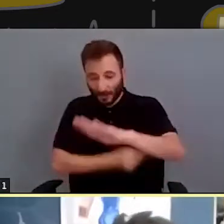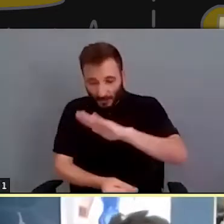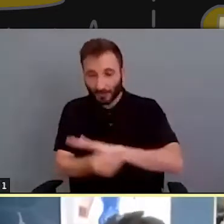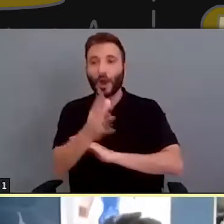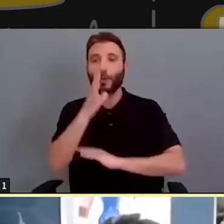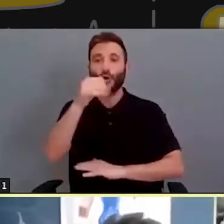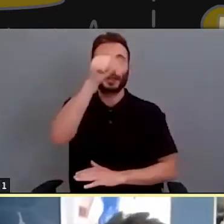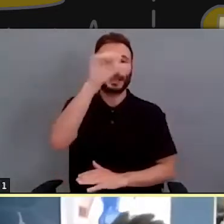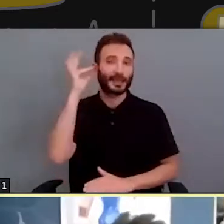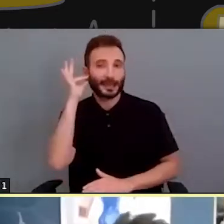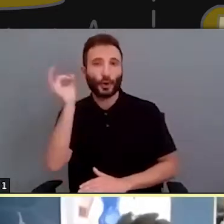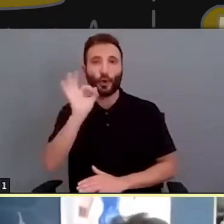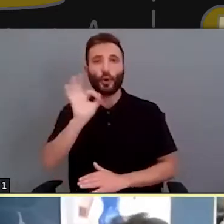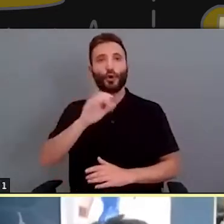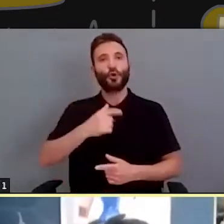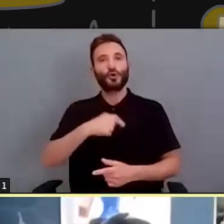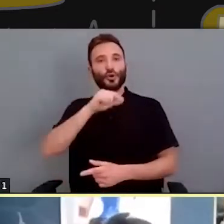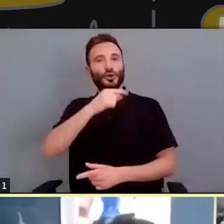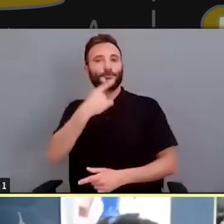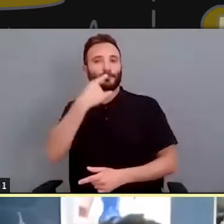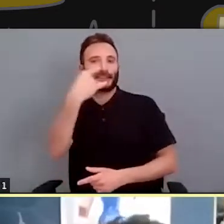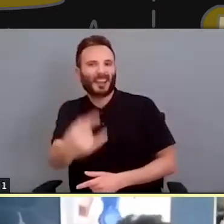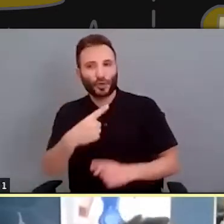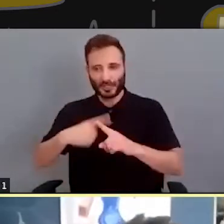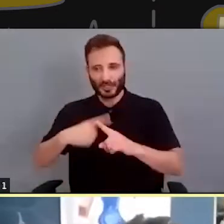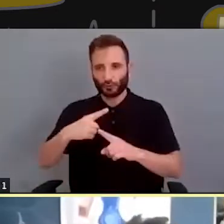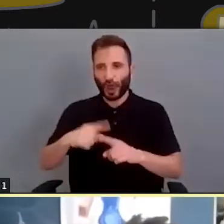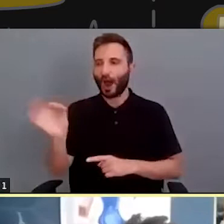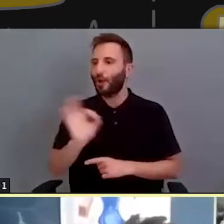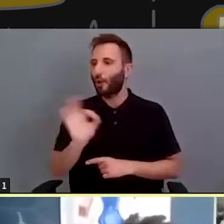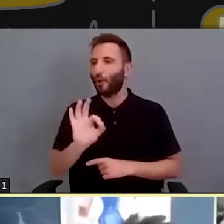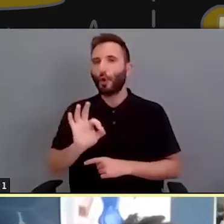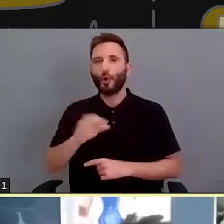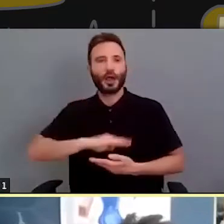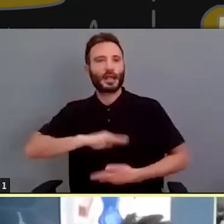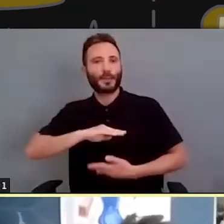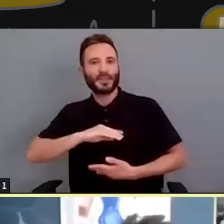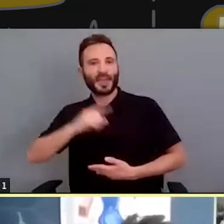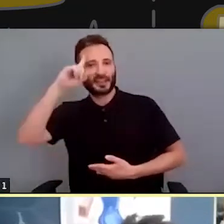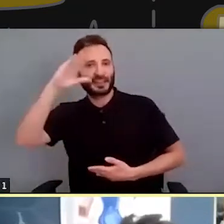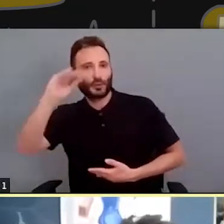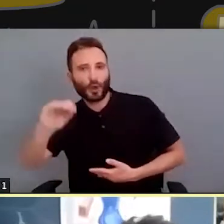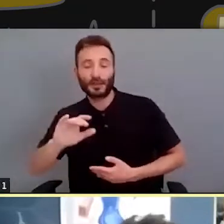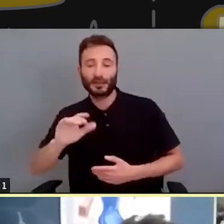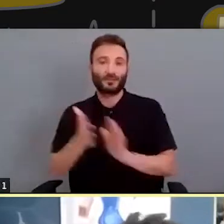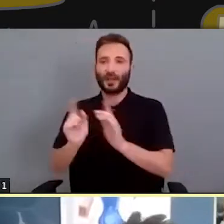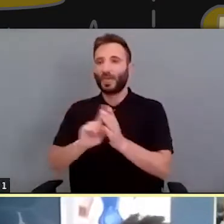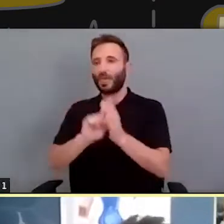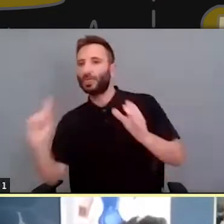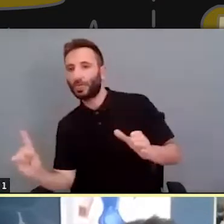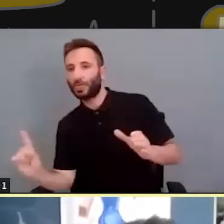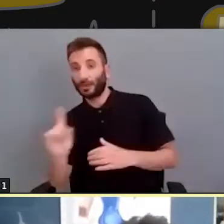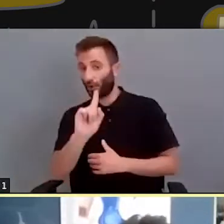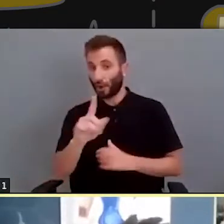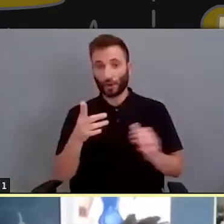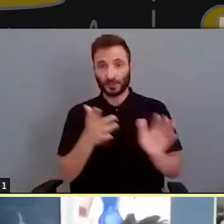o capacidades físicas o intelectuales desventajado de por sí, es la sociedad